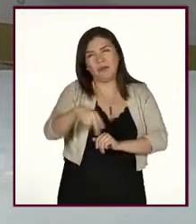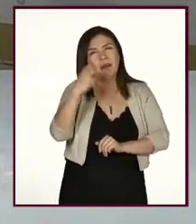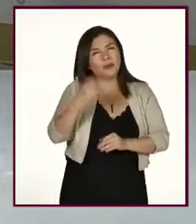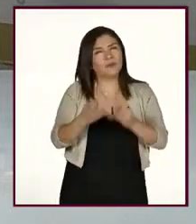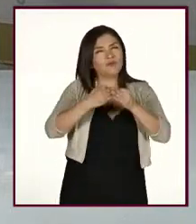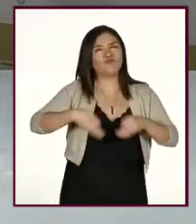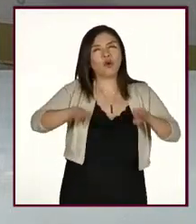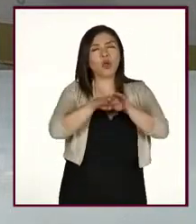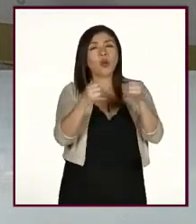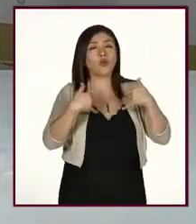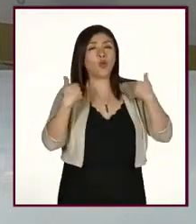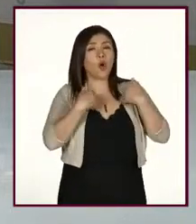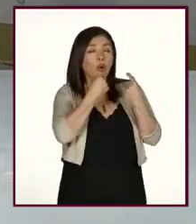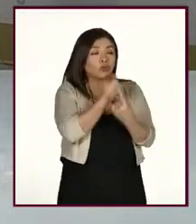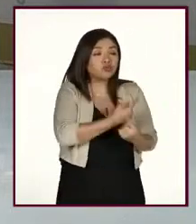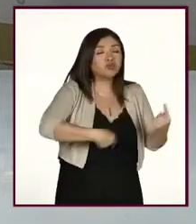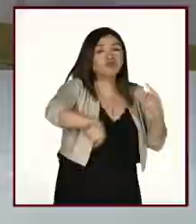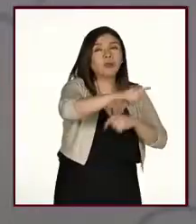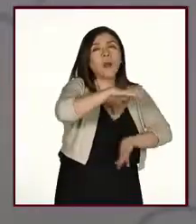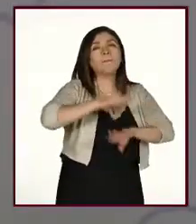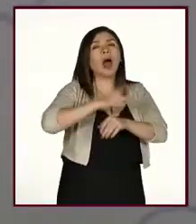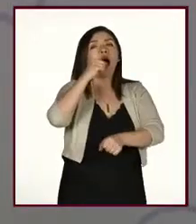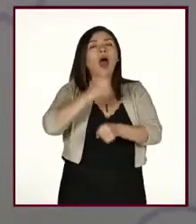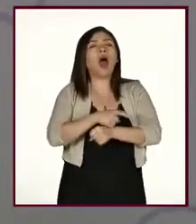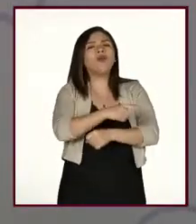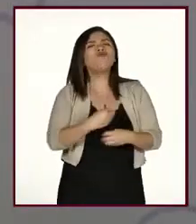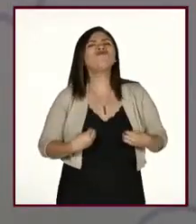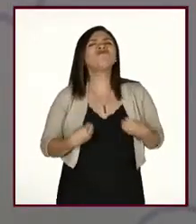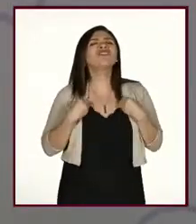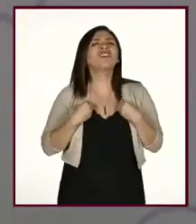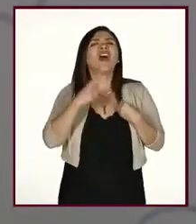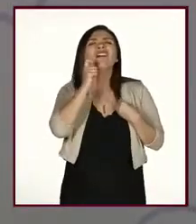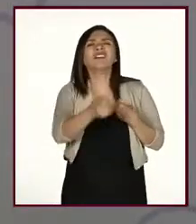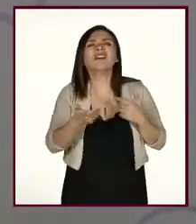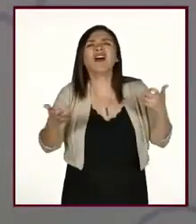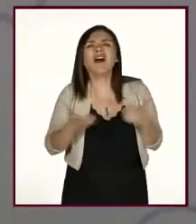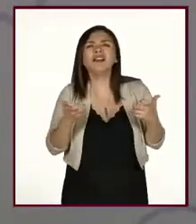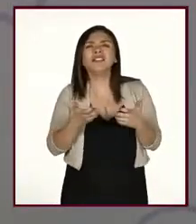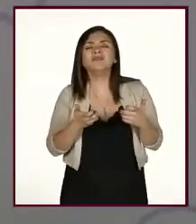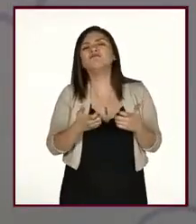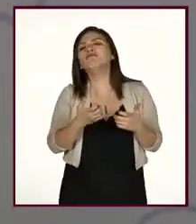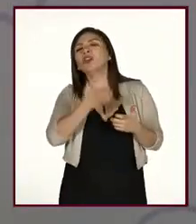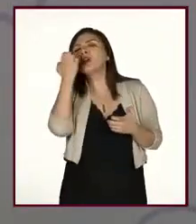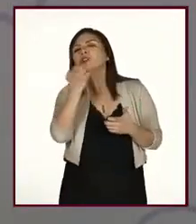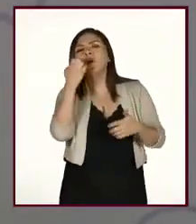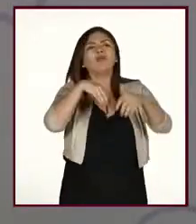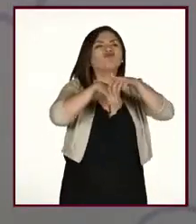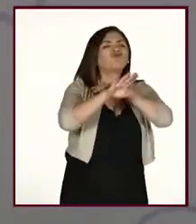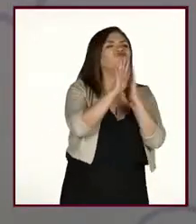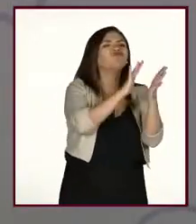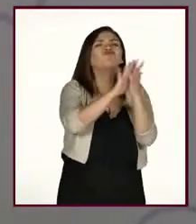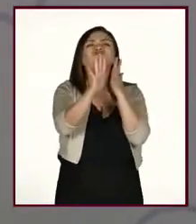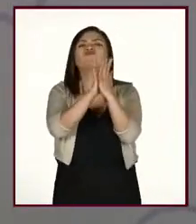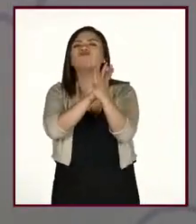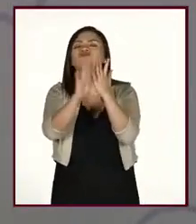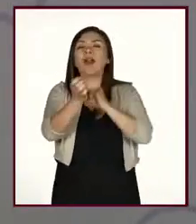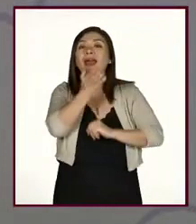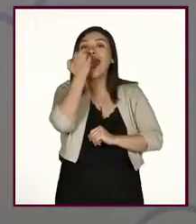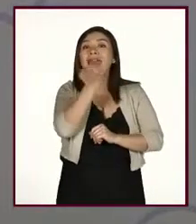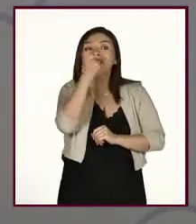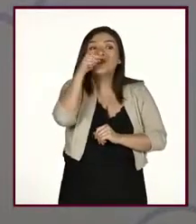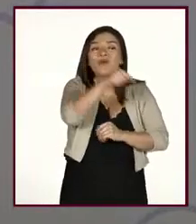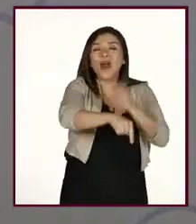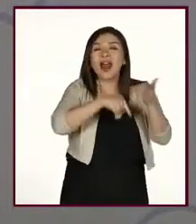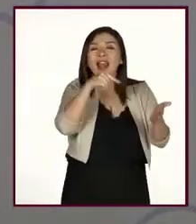niños, los adolescentes, pues gran parte de su vida están conviviendo, ¿no? Están desenvolviéndose en